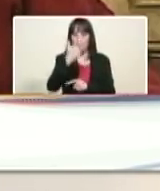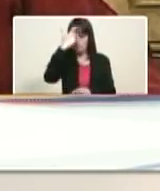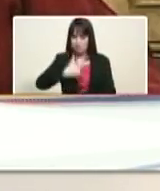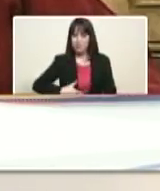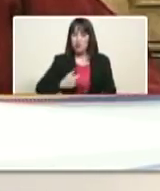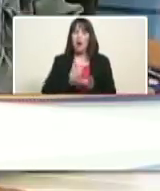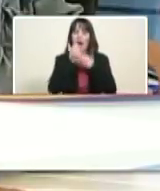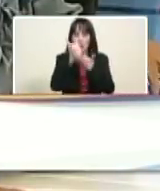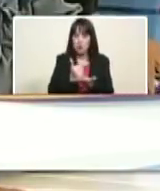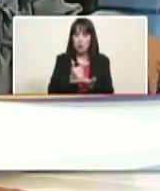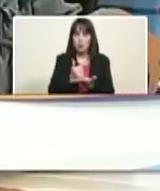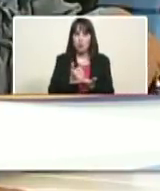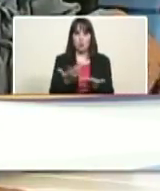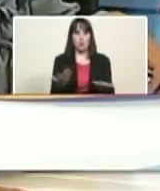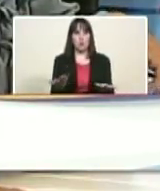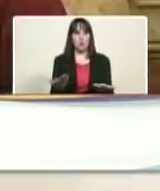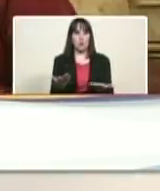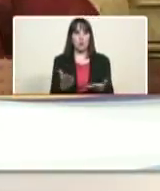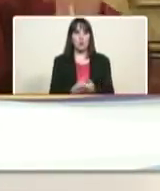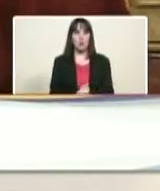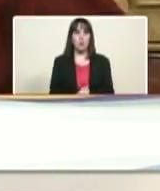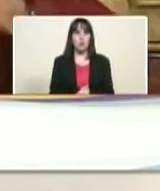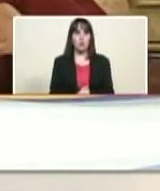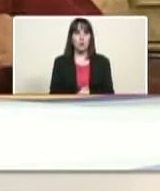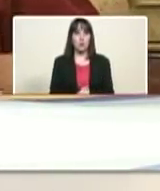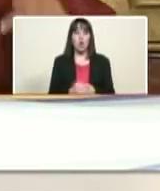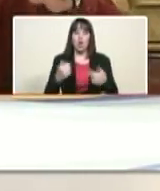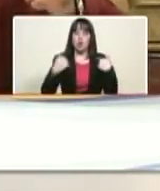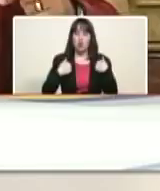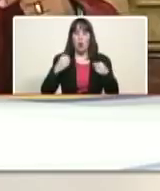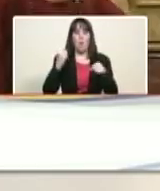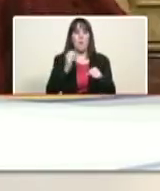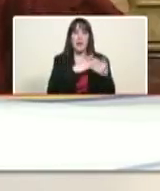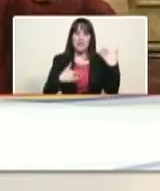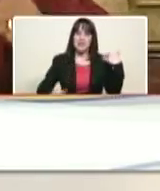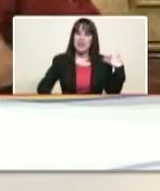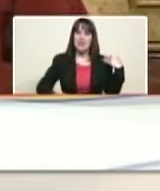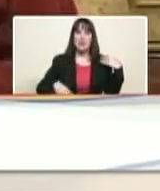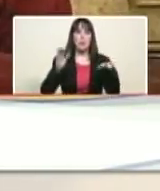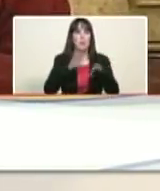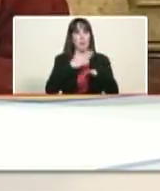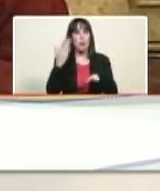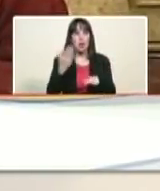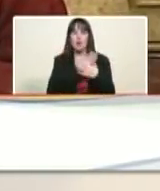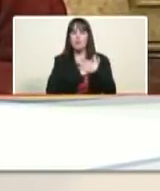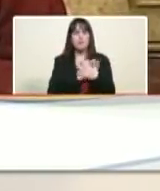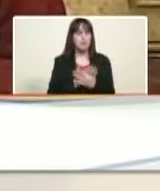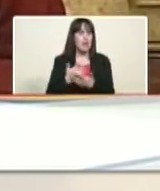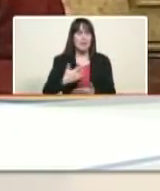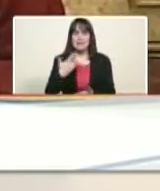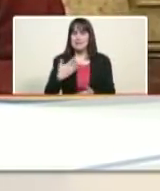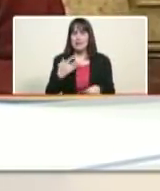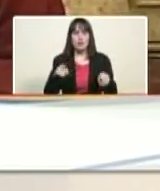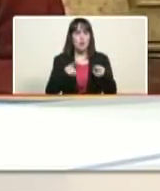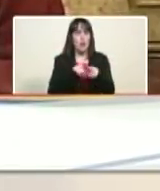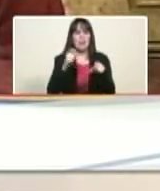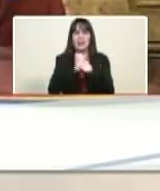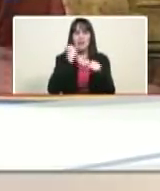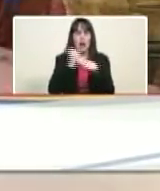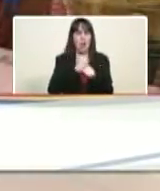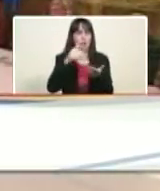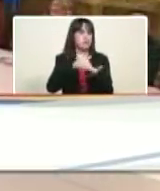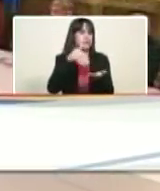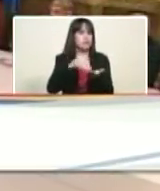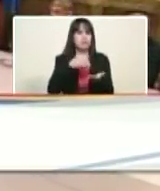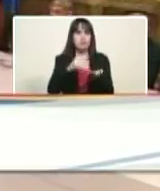Si tuviera cara de ruso, es el presidente ruso, no. Yo soy presidente obrero porque soy de la clase obrera. Yo me siento orgulloso de ser